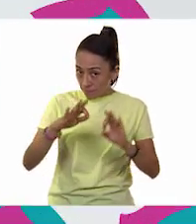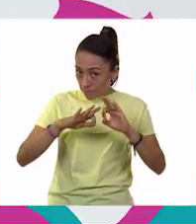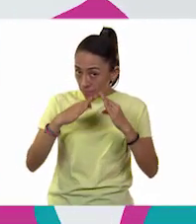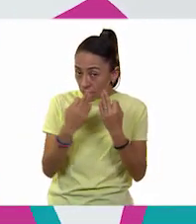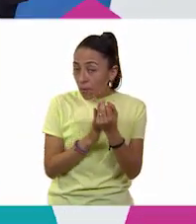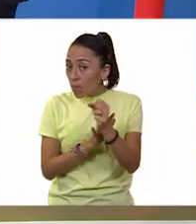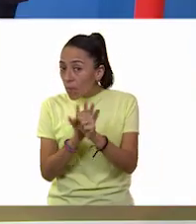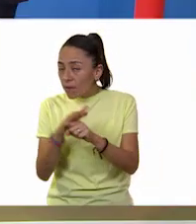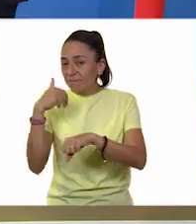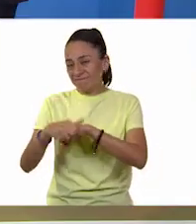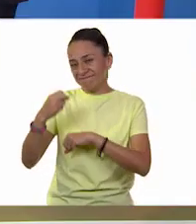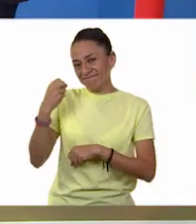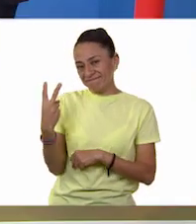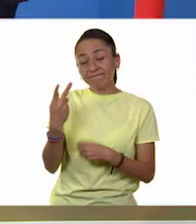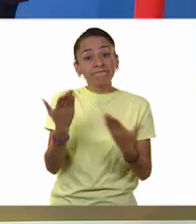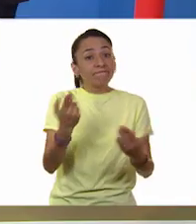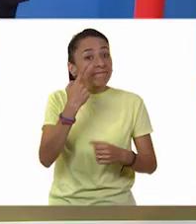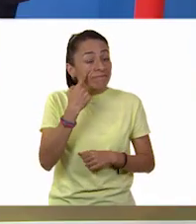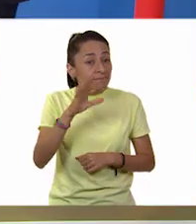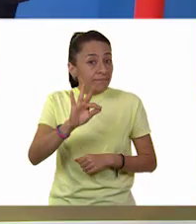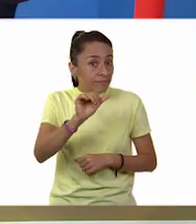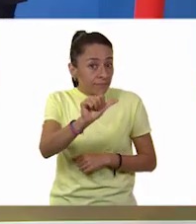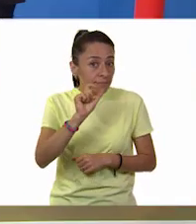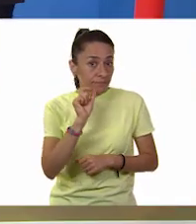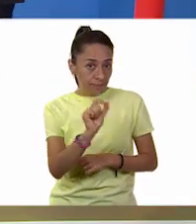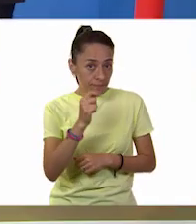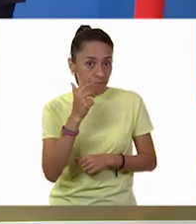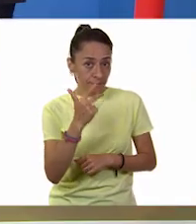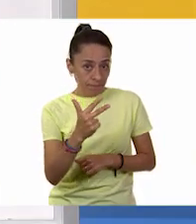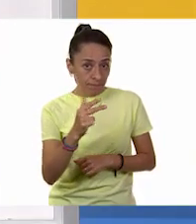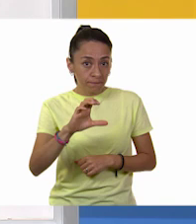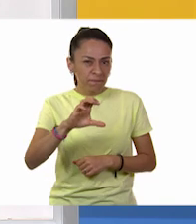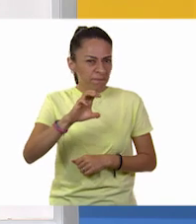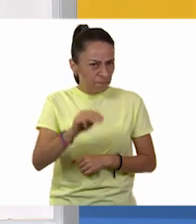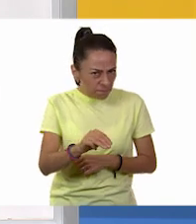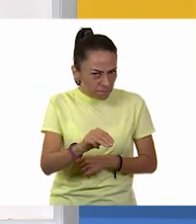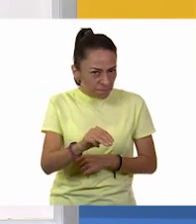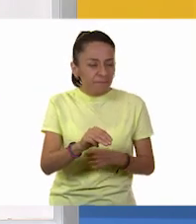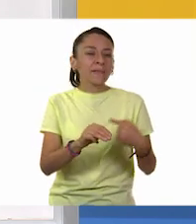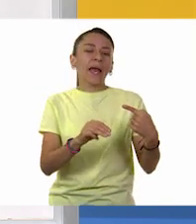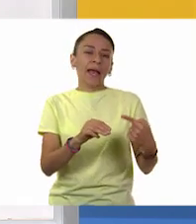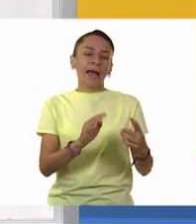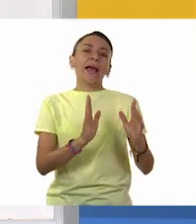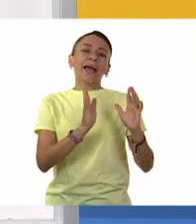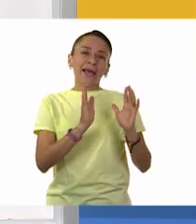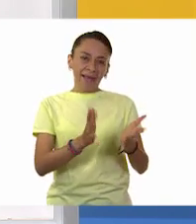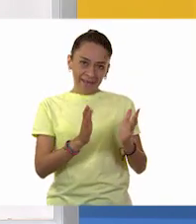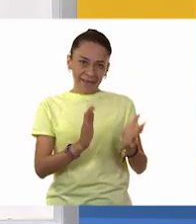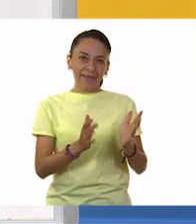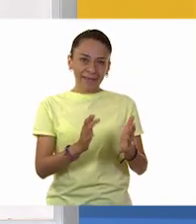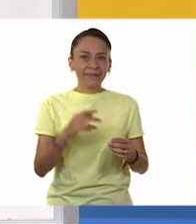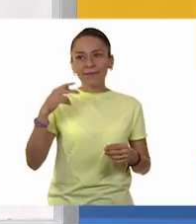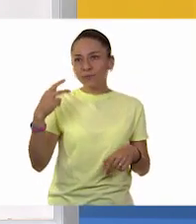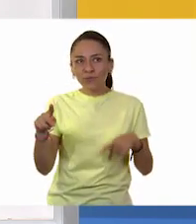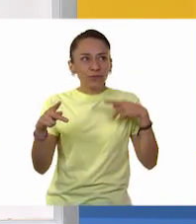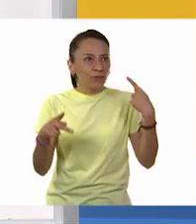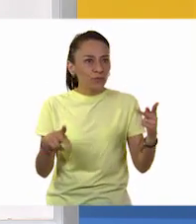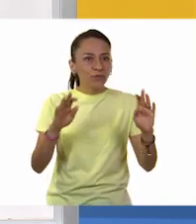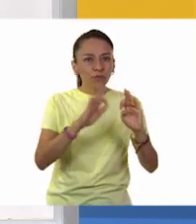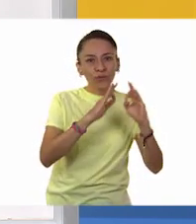tenemos que 46.8 centímetros ya sería, con eso completamos el perímetro de las dos